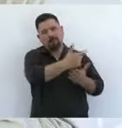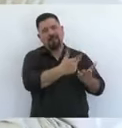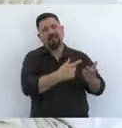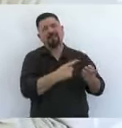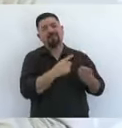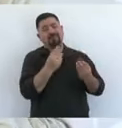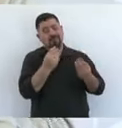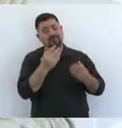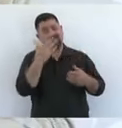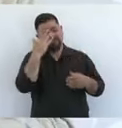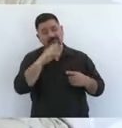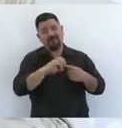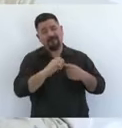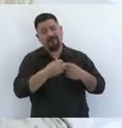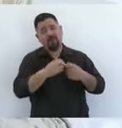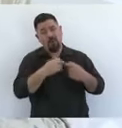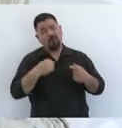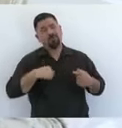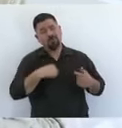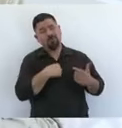parezca increíble, de frijol.